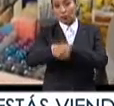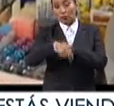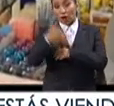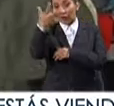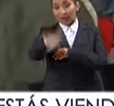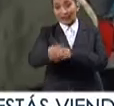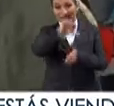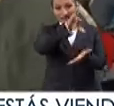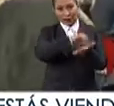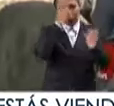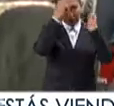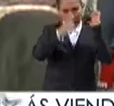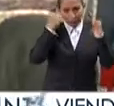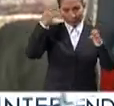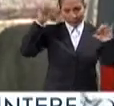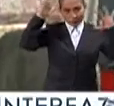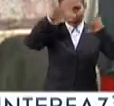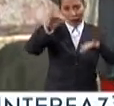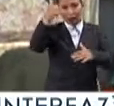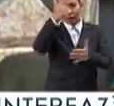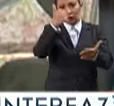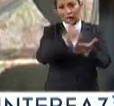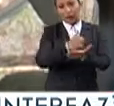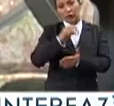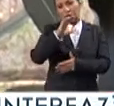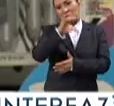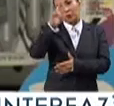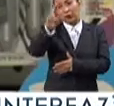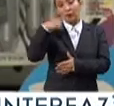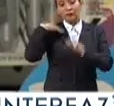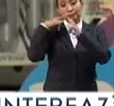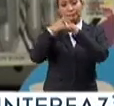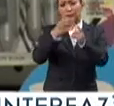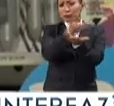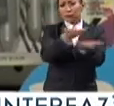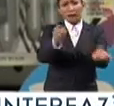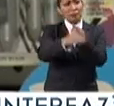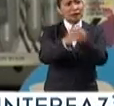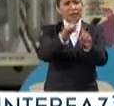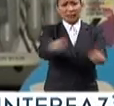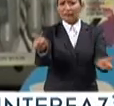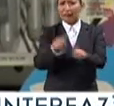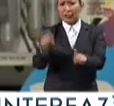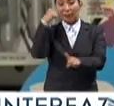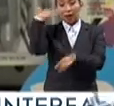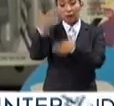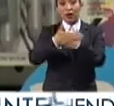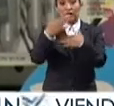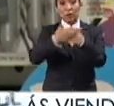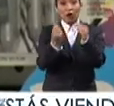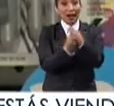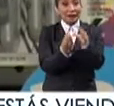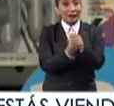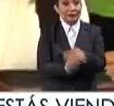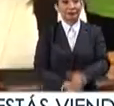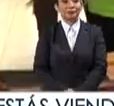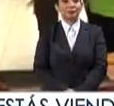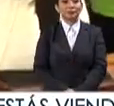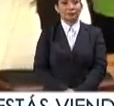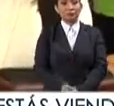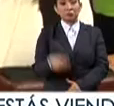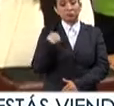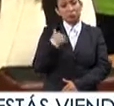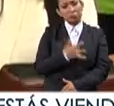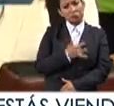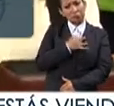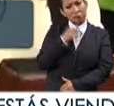centro de exposiciones y congresos en ciudad universitaria la feria ofrece todo tipo de material para el próximo regreso a clases también me